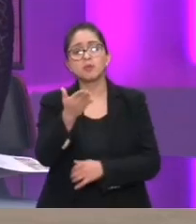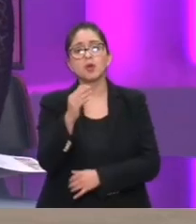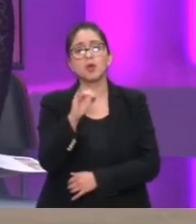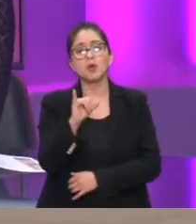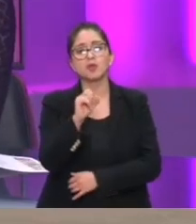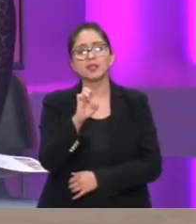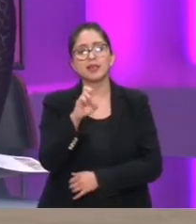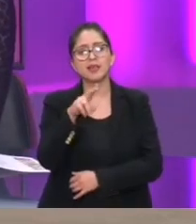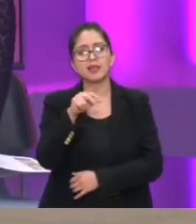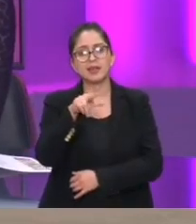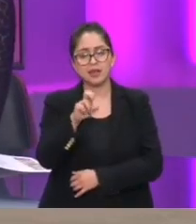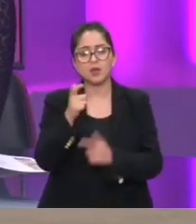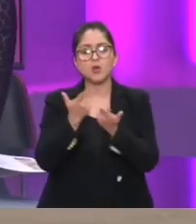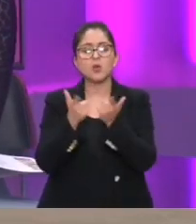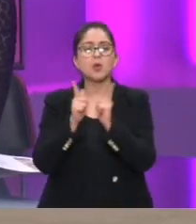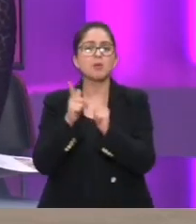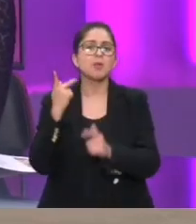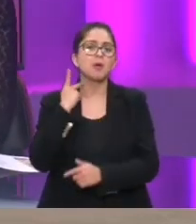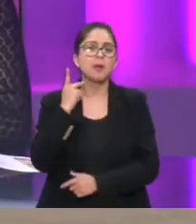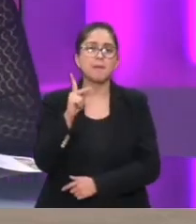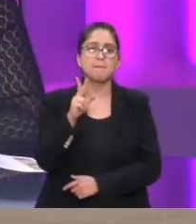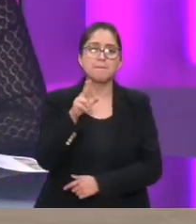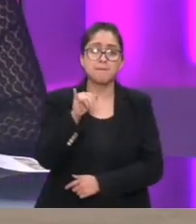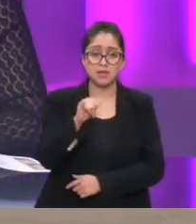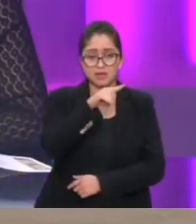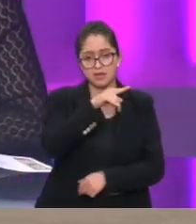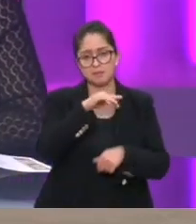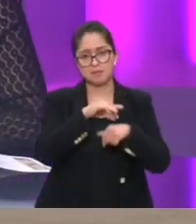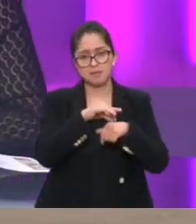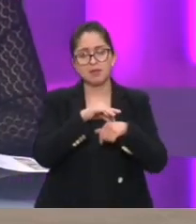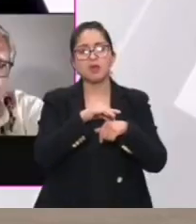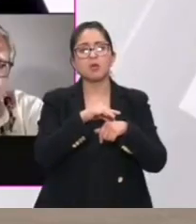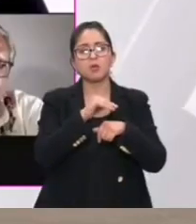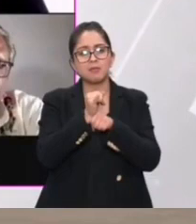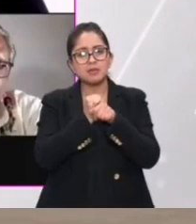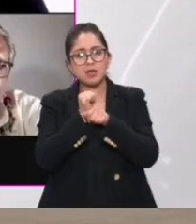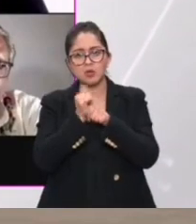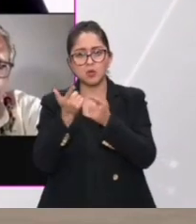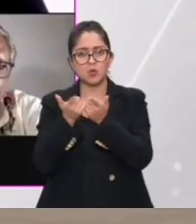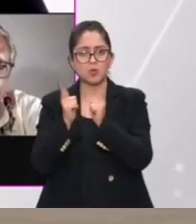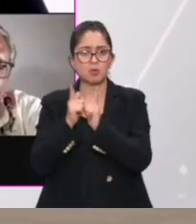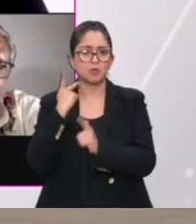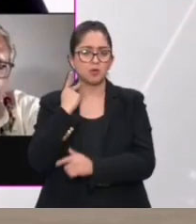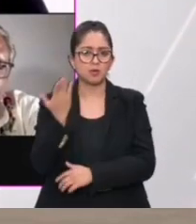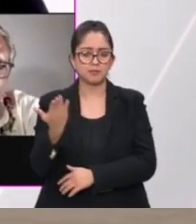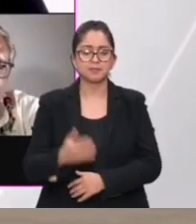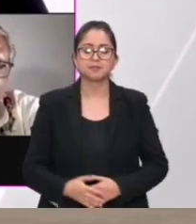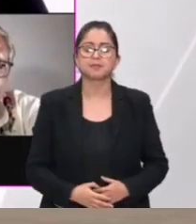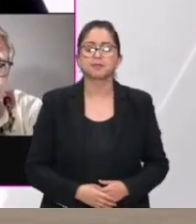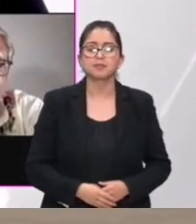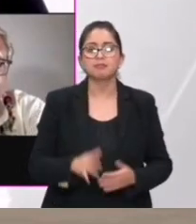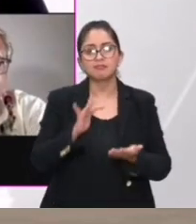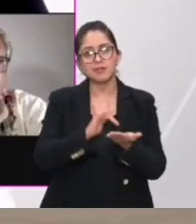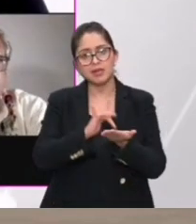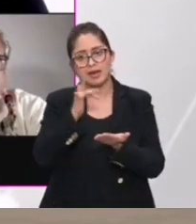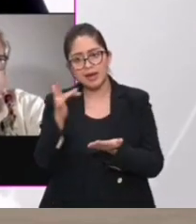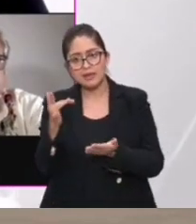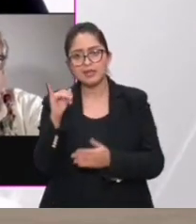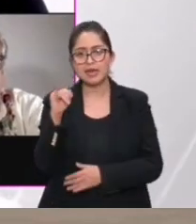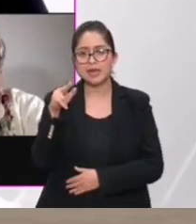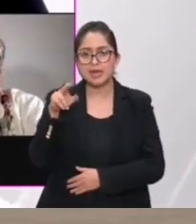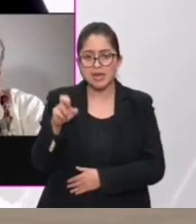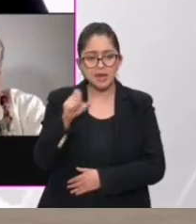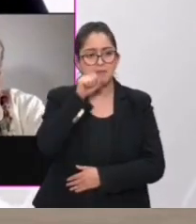Doher, de El PRI. Por favor, médico investigador de este partido. Muchas gracias, gracias al INE y a quienes